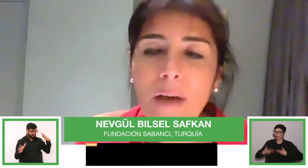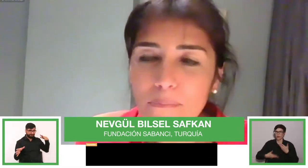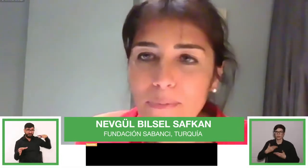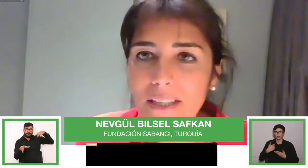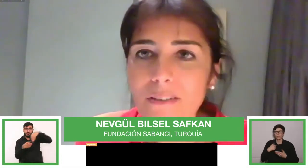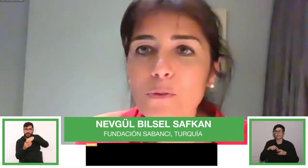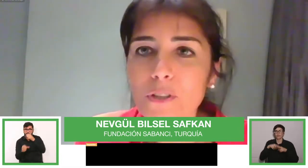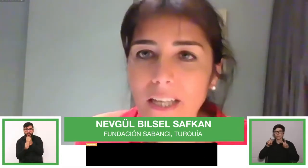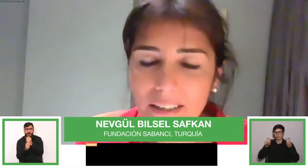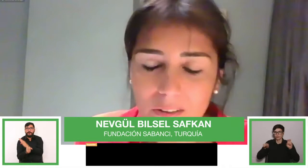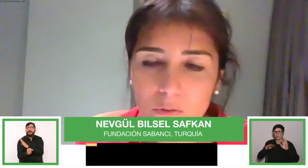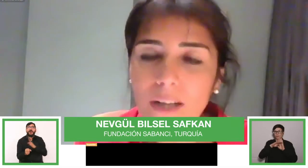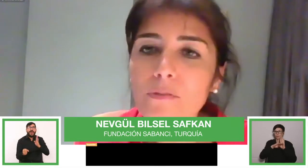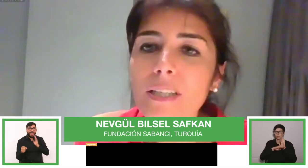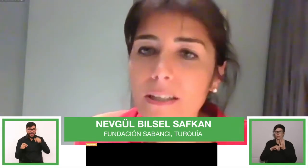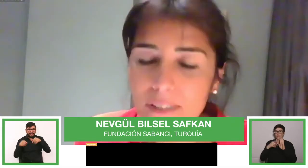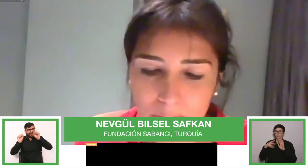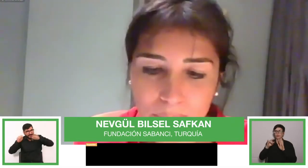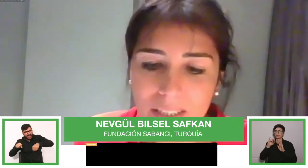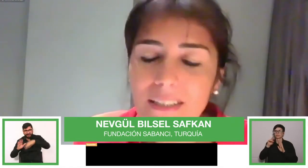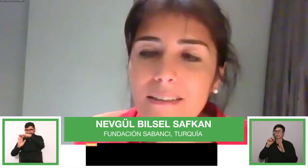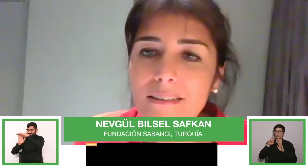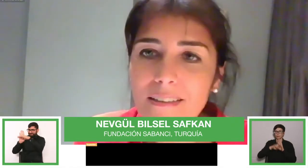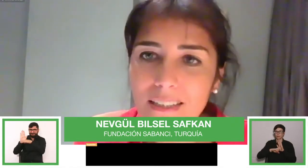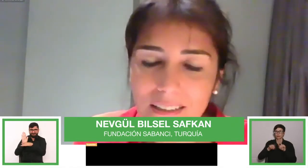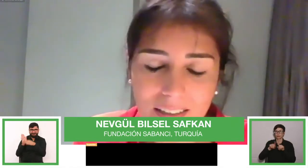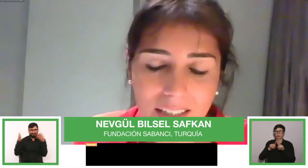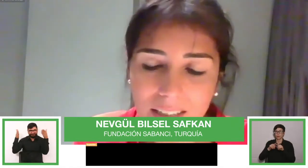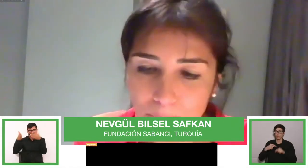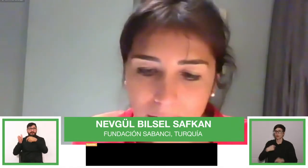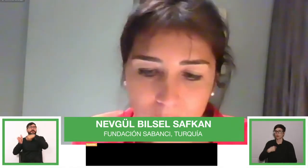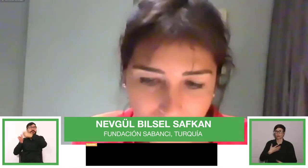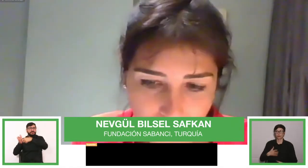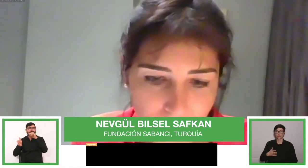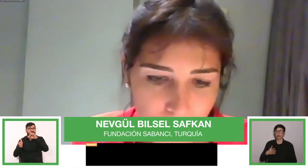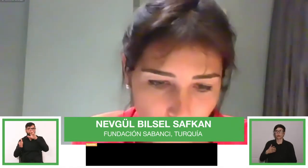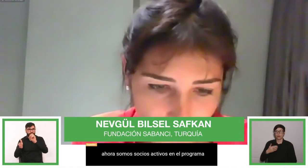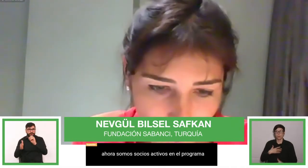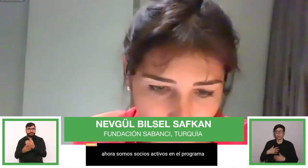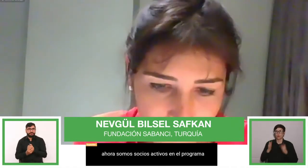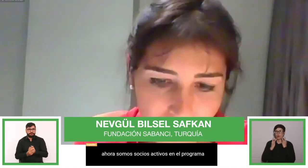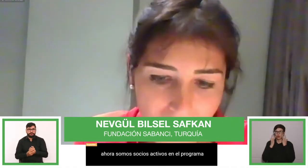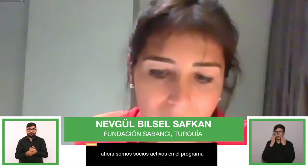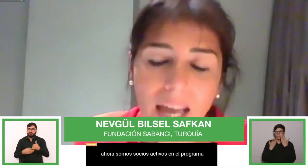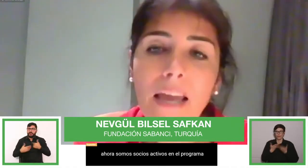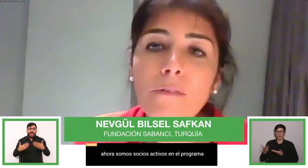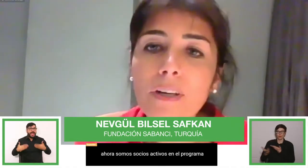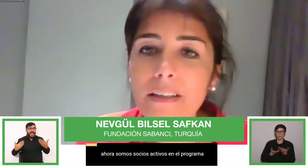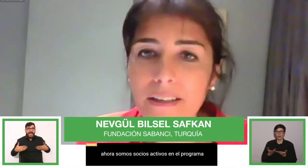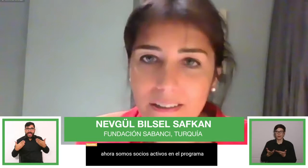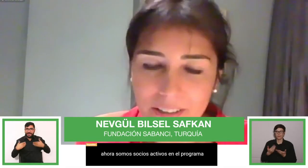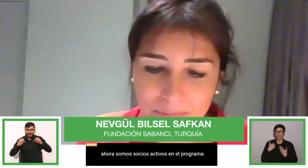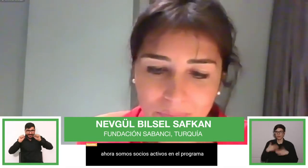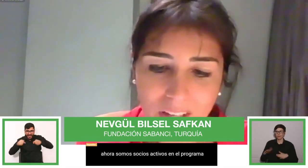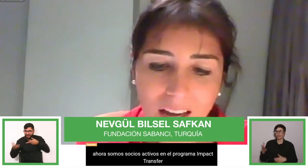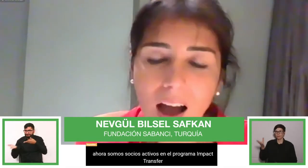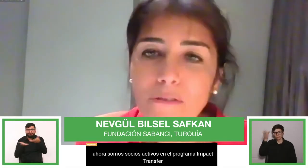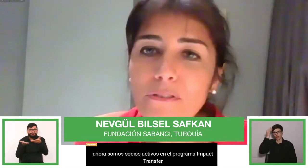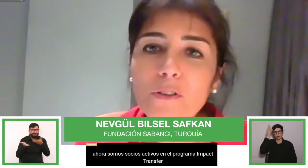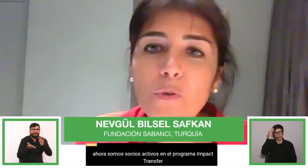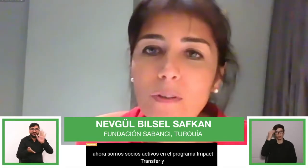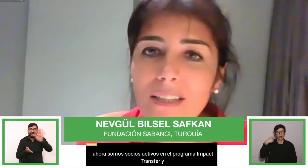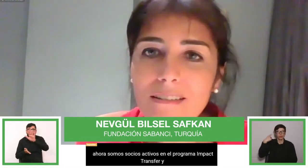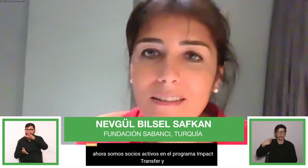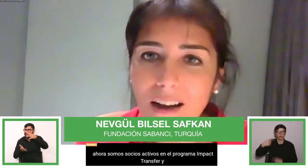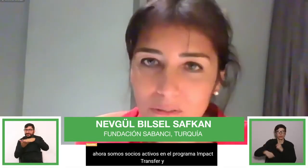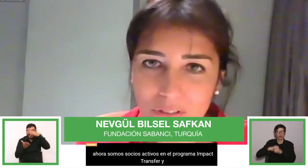Impact Transfer. Y estoy muy contenta de compartir lo que hemos experimentado en el programa de Impact Transfer. cada